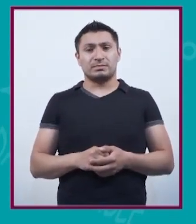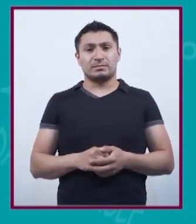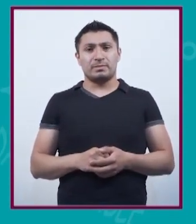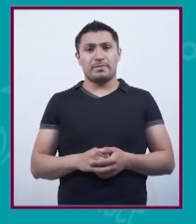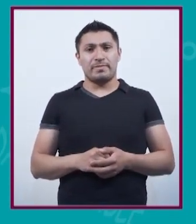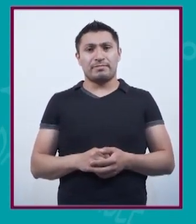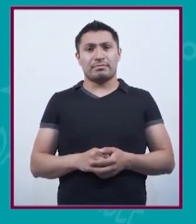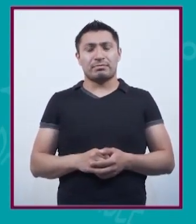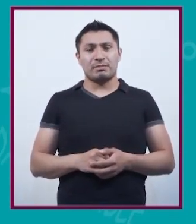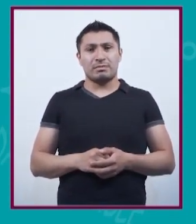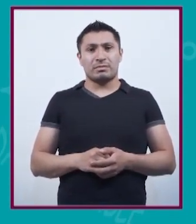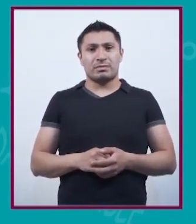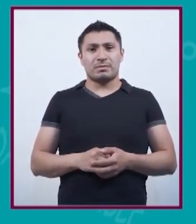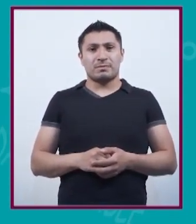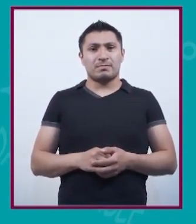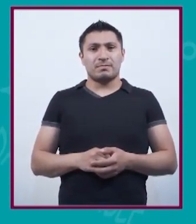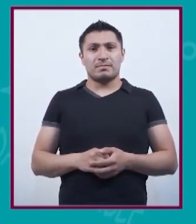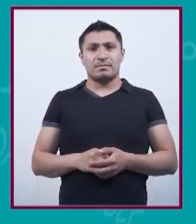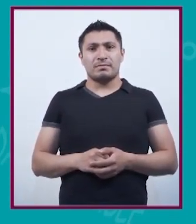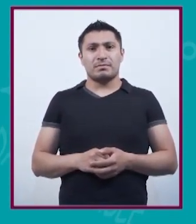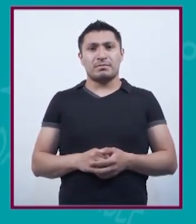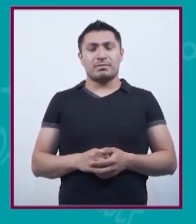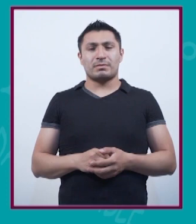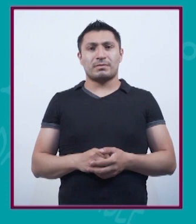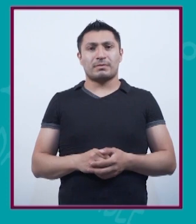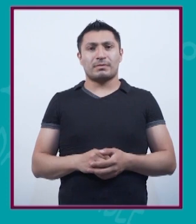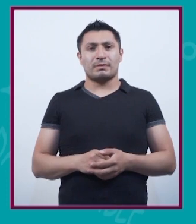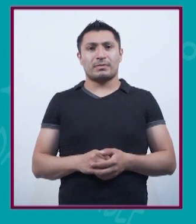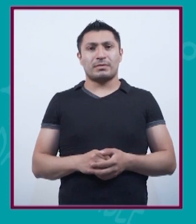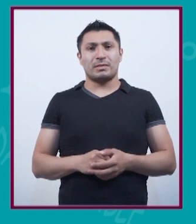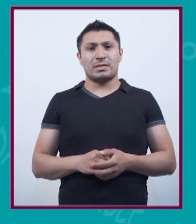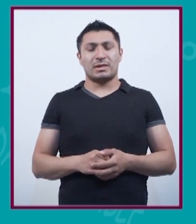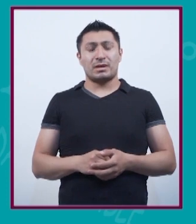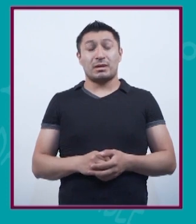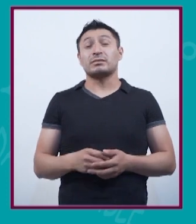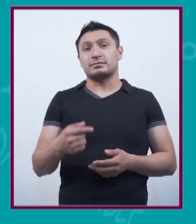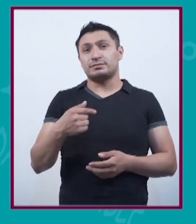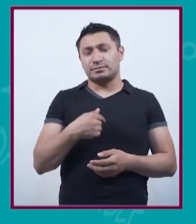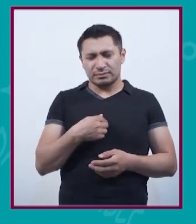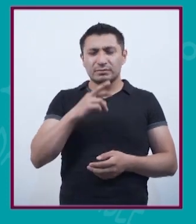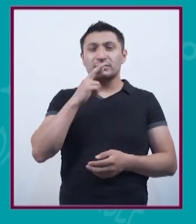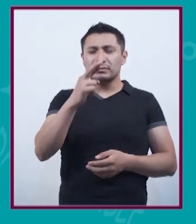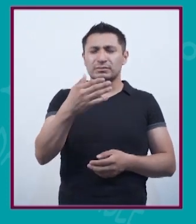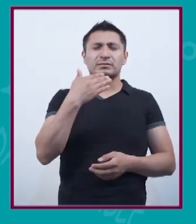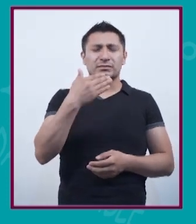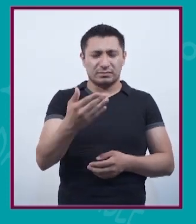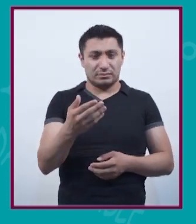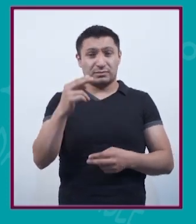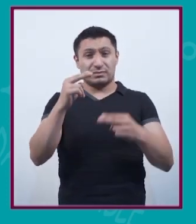¿De qué manera la infancia de Gabriela Mistral determina su obra tanto a nivel temático como estético?